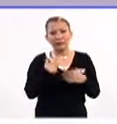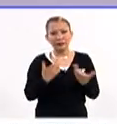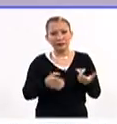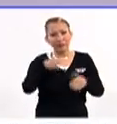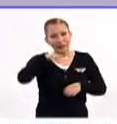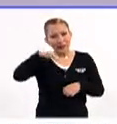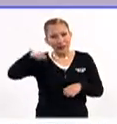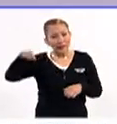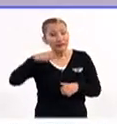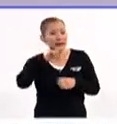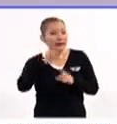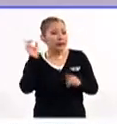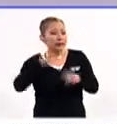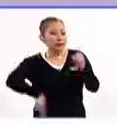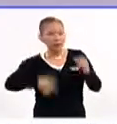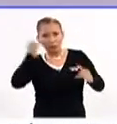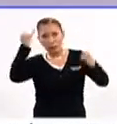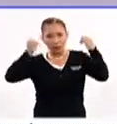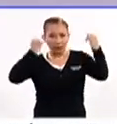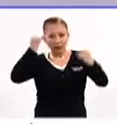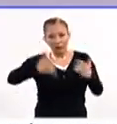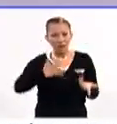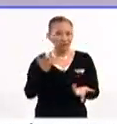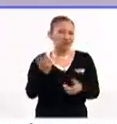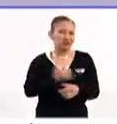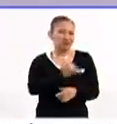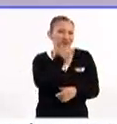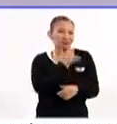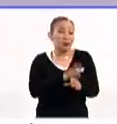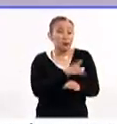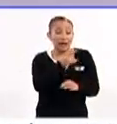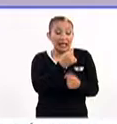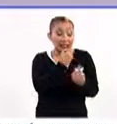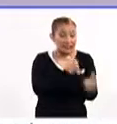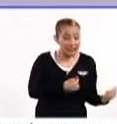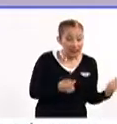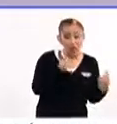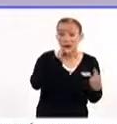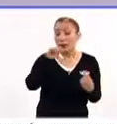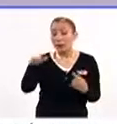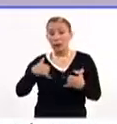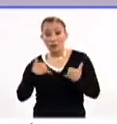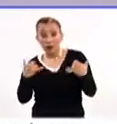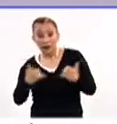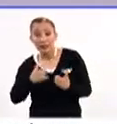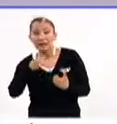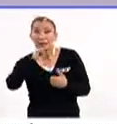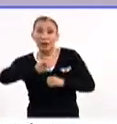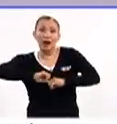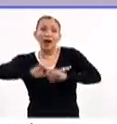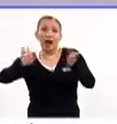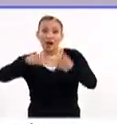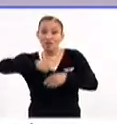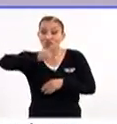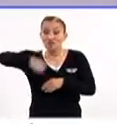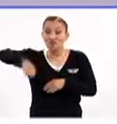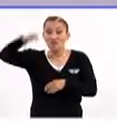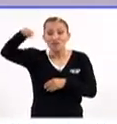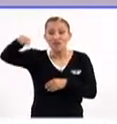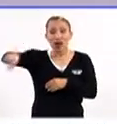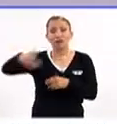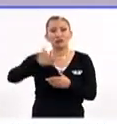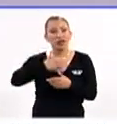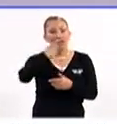ellas, y así romper con múltiples prejuicios, porque tanto la niñez como la juventud y por supuesto la vejez